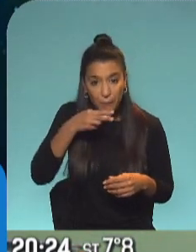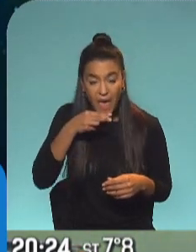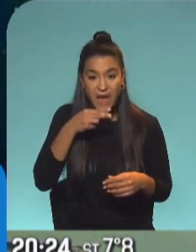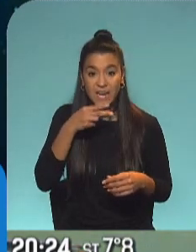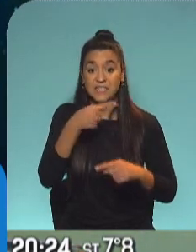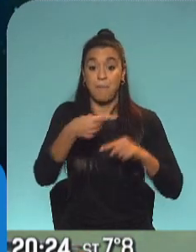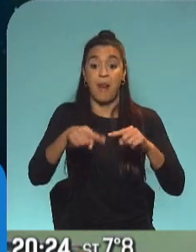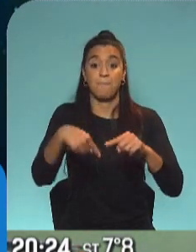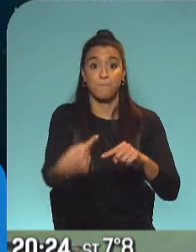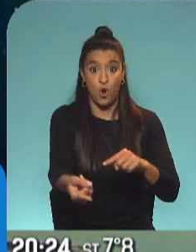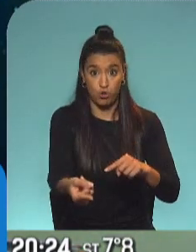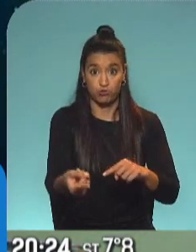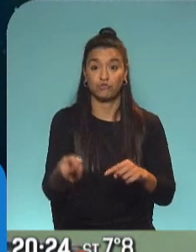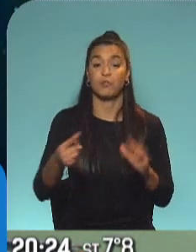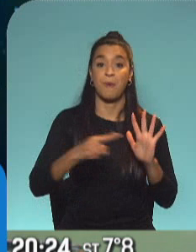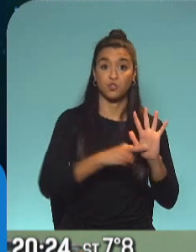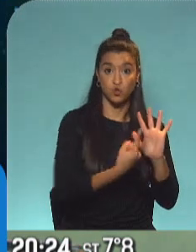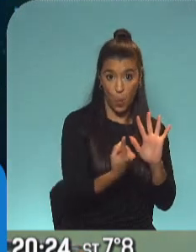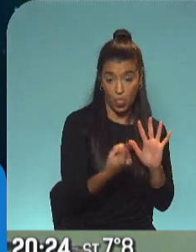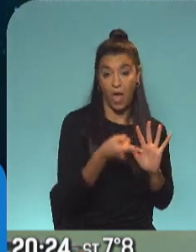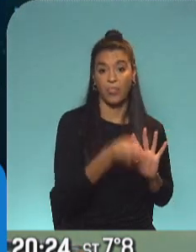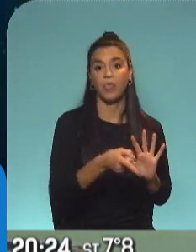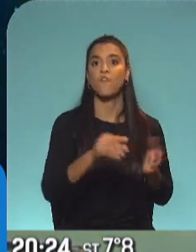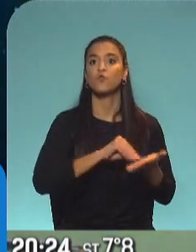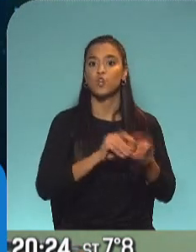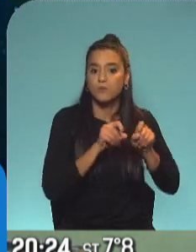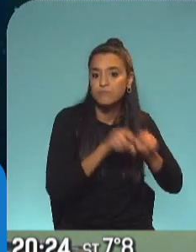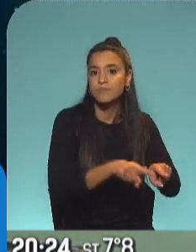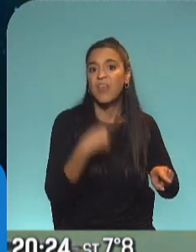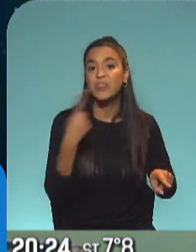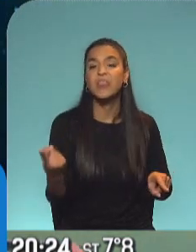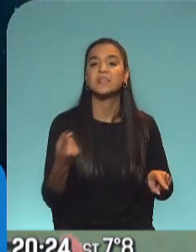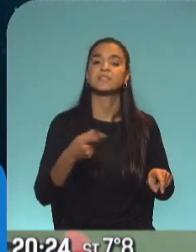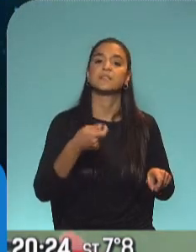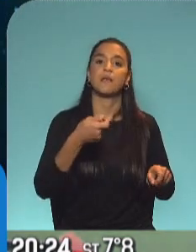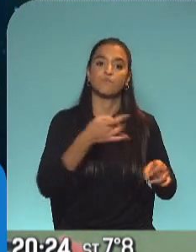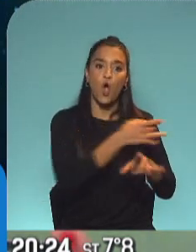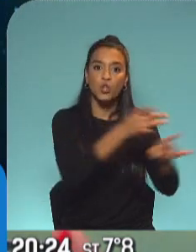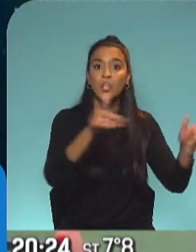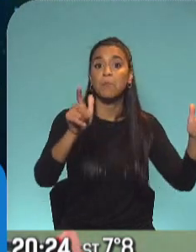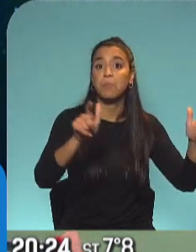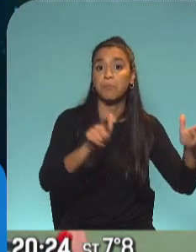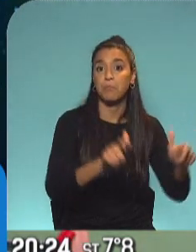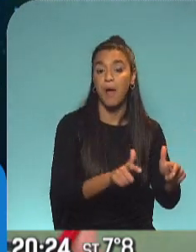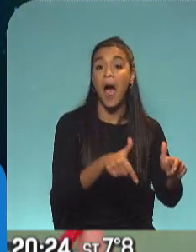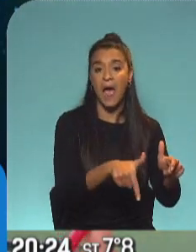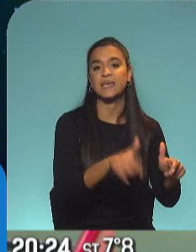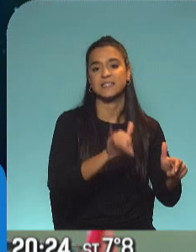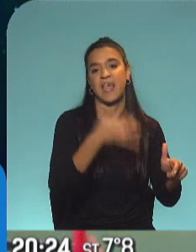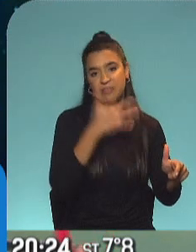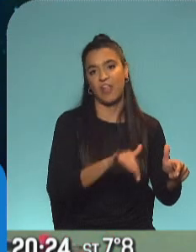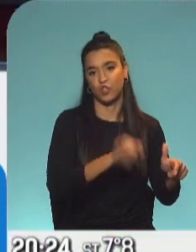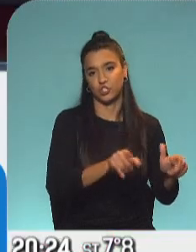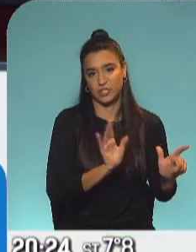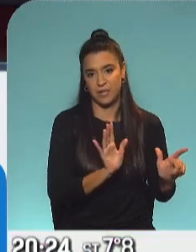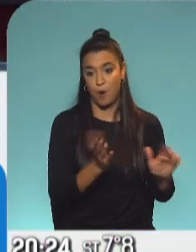semana próxima, Ciudad de Buenos Aires, como dicen sus funcionarios, baja su cantidad de casos, ahí podremos entenderlo. Pero sí,